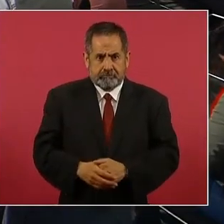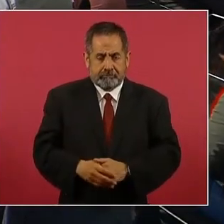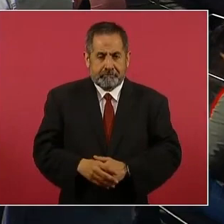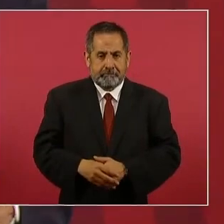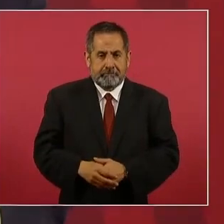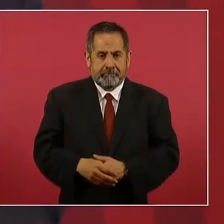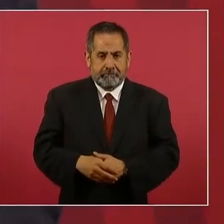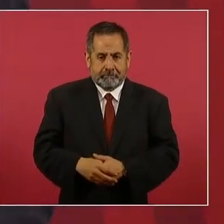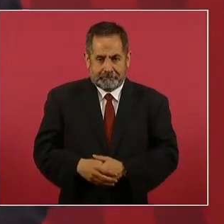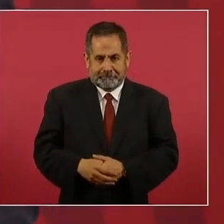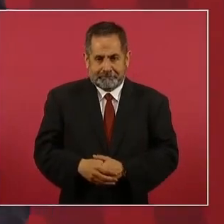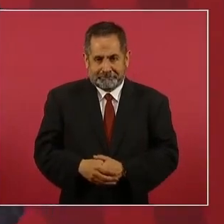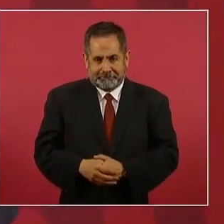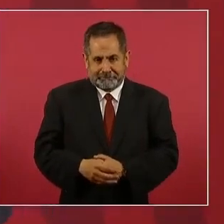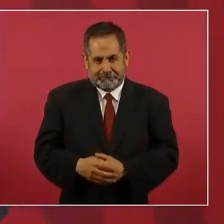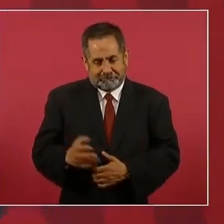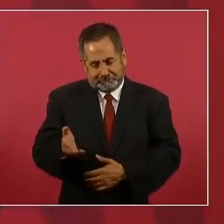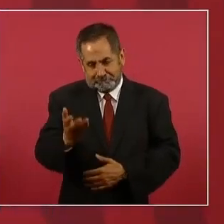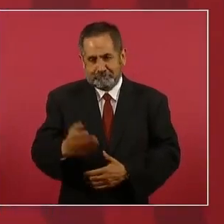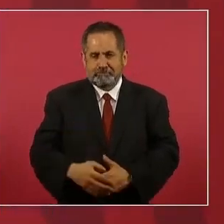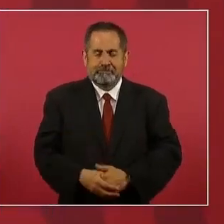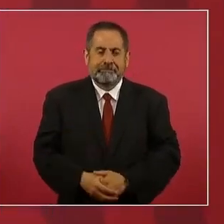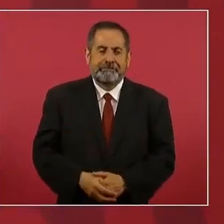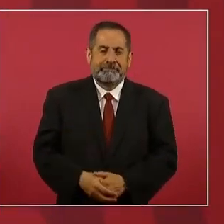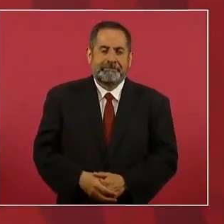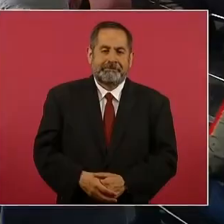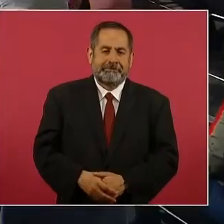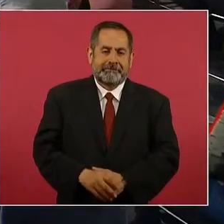Bueno, vámonos. Sí.